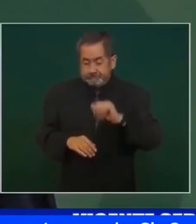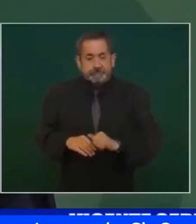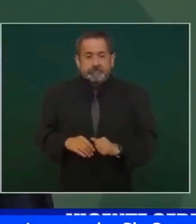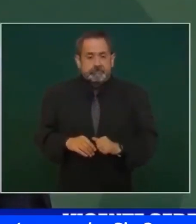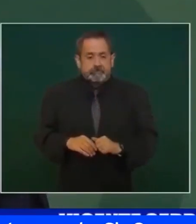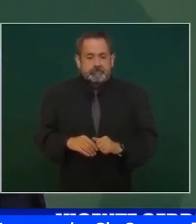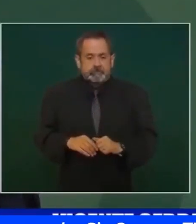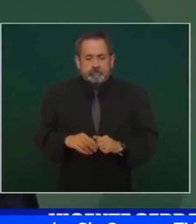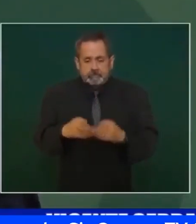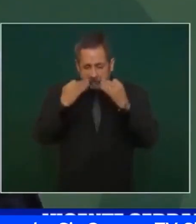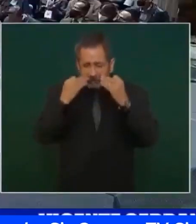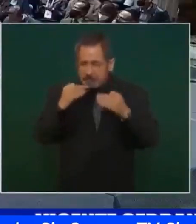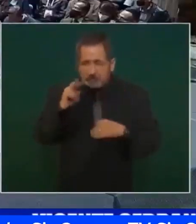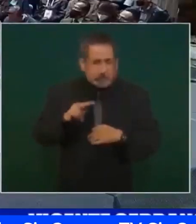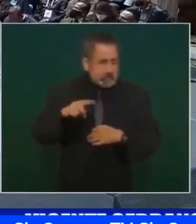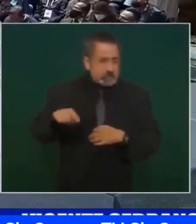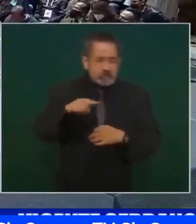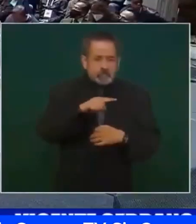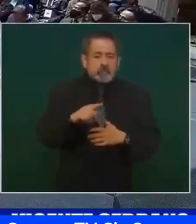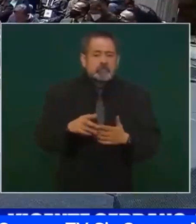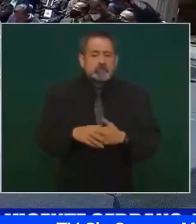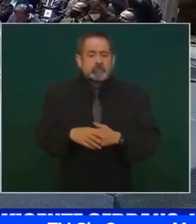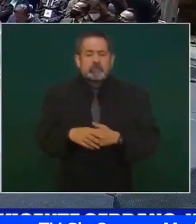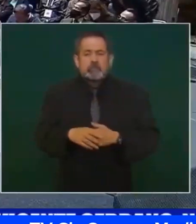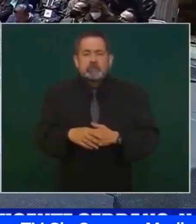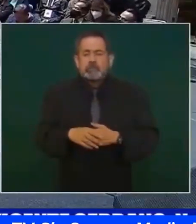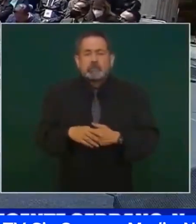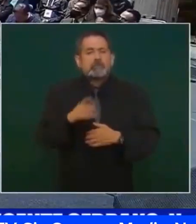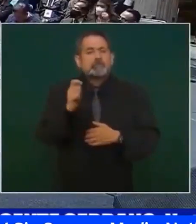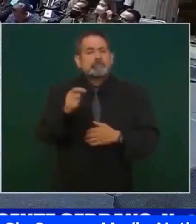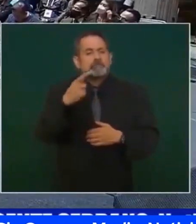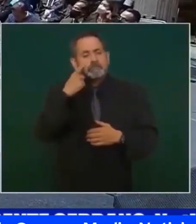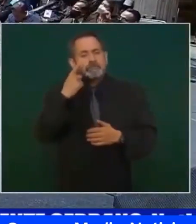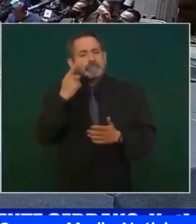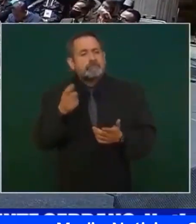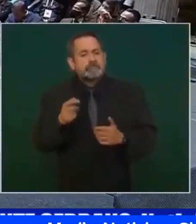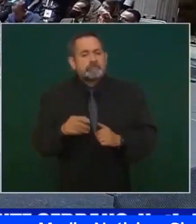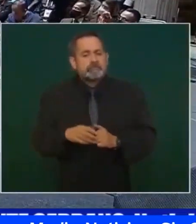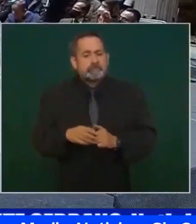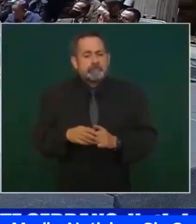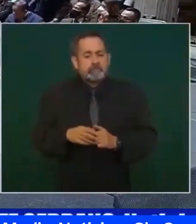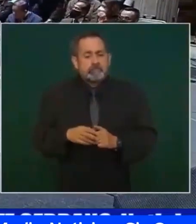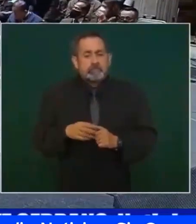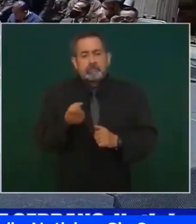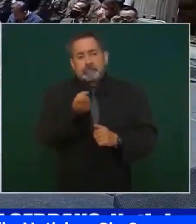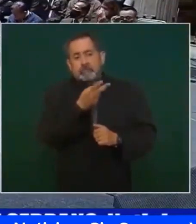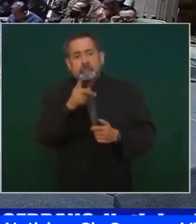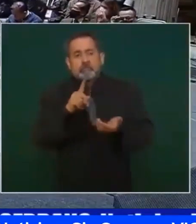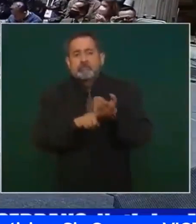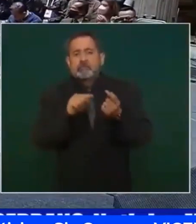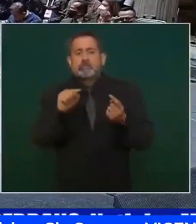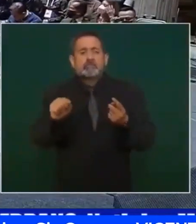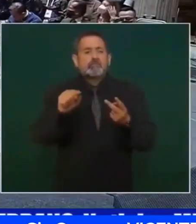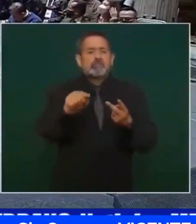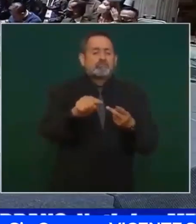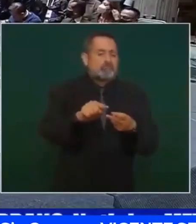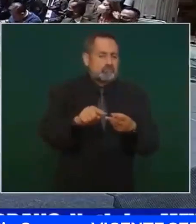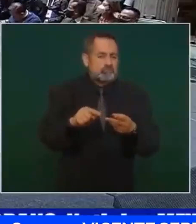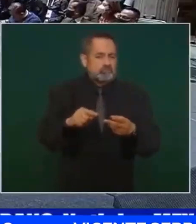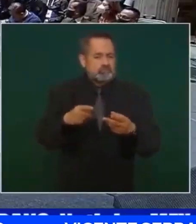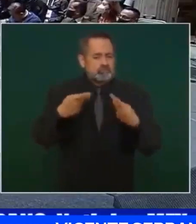Lo estoy notando hasta en sectores de clase media muy